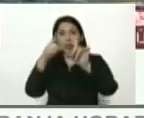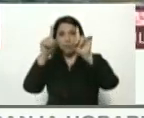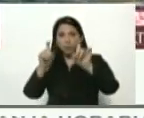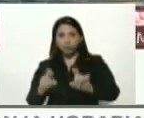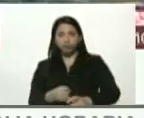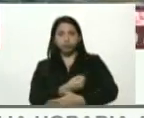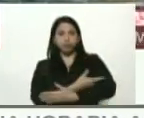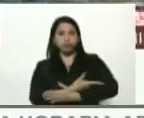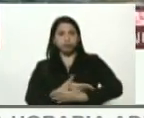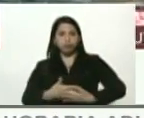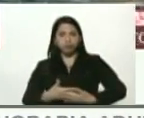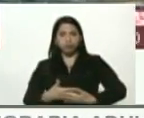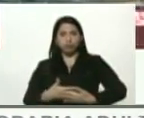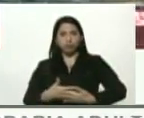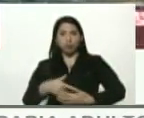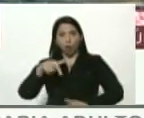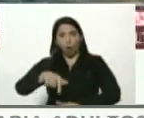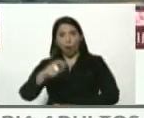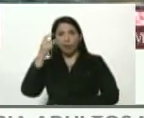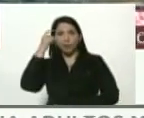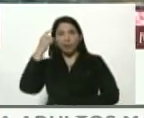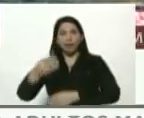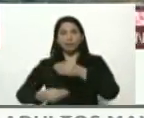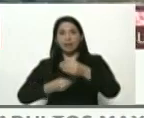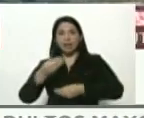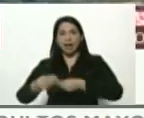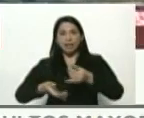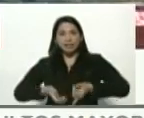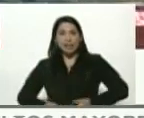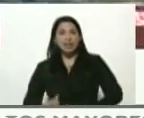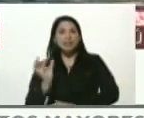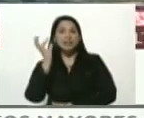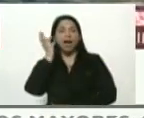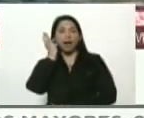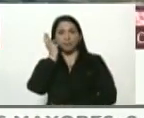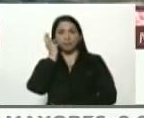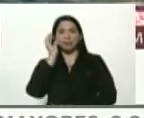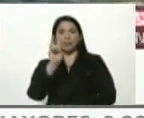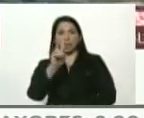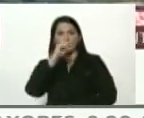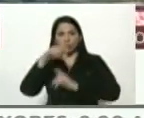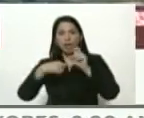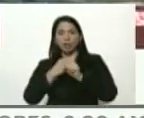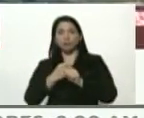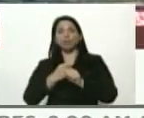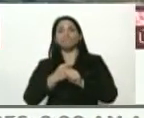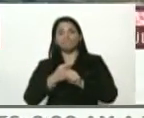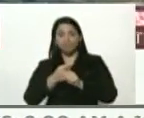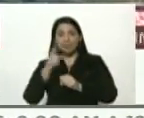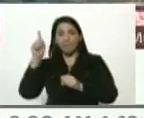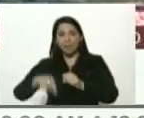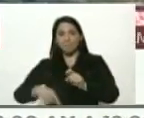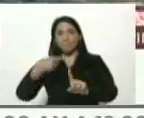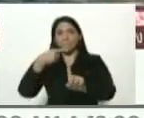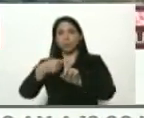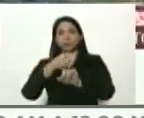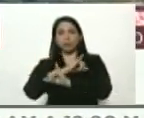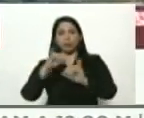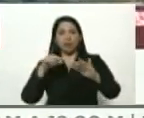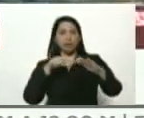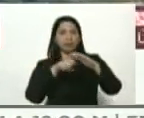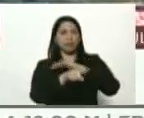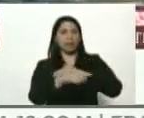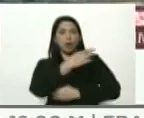molecular y el día de hoy se le realiza la prueba molecular a esta niña dando positivo. Está ya ingresado